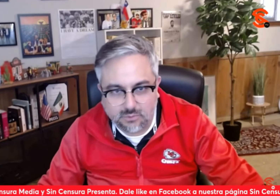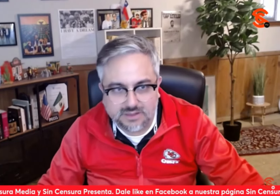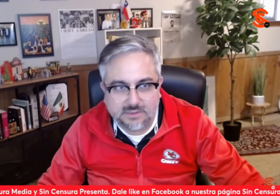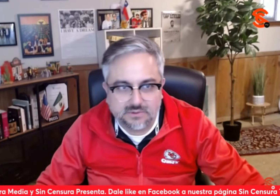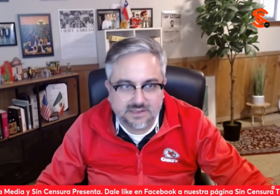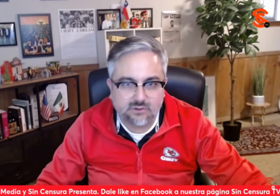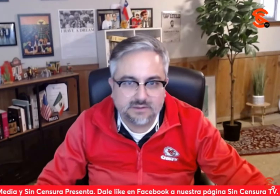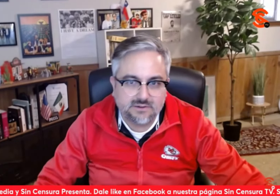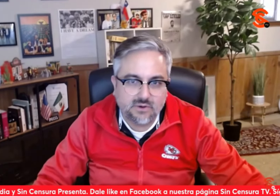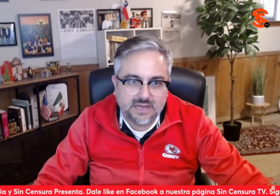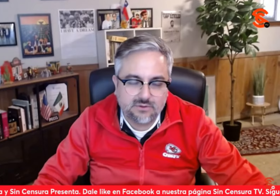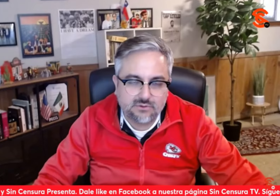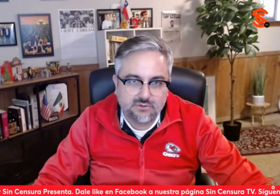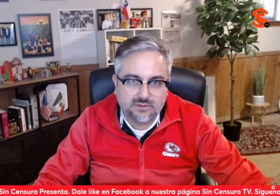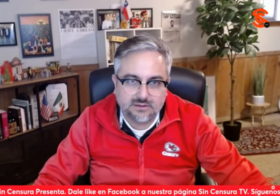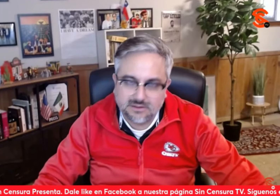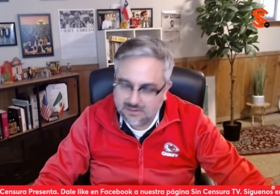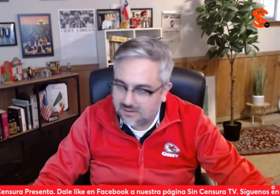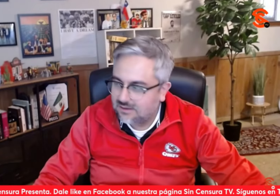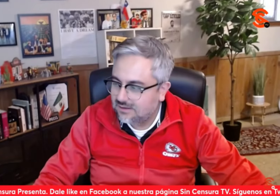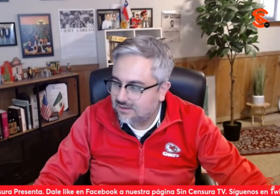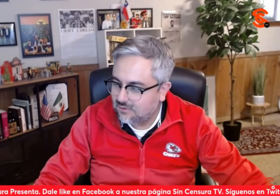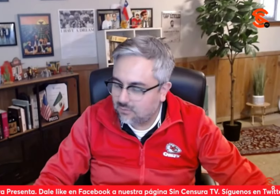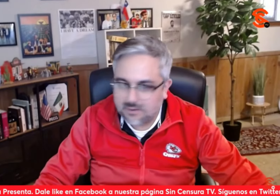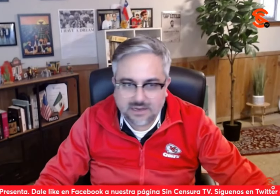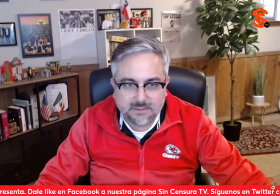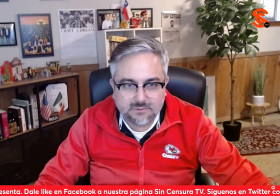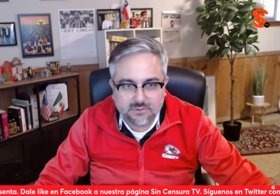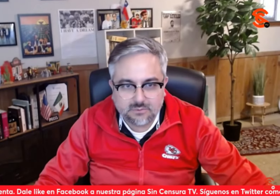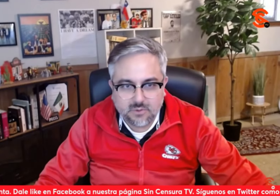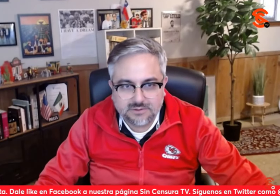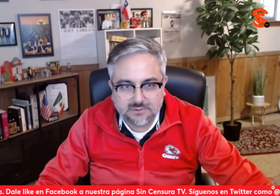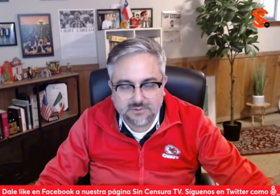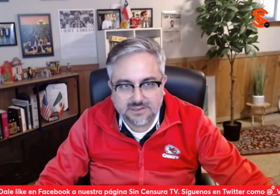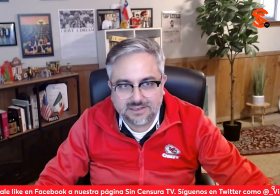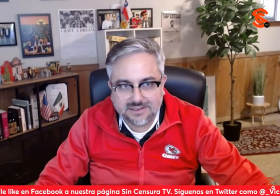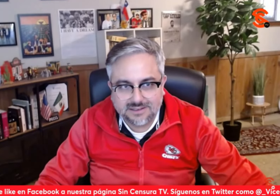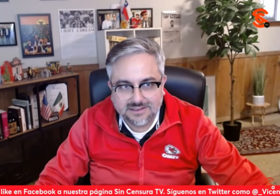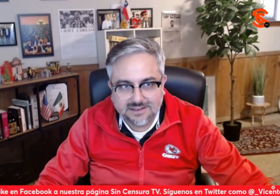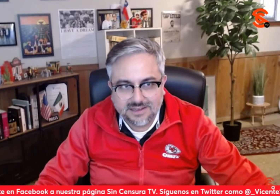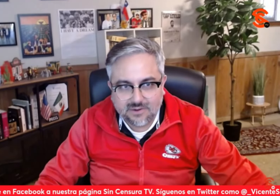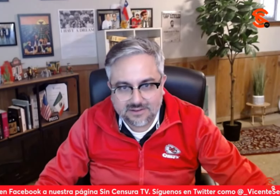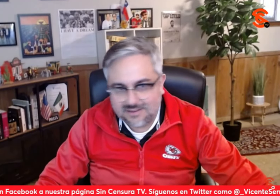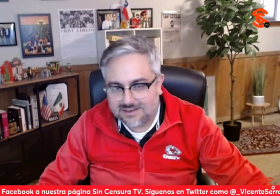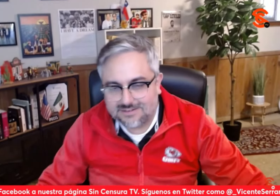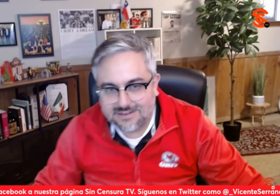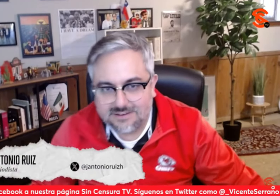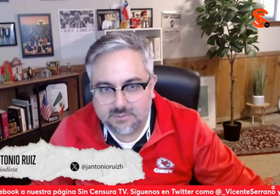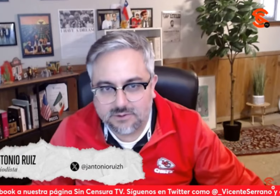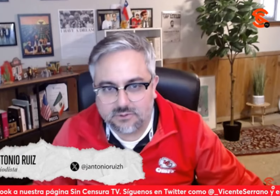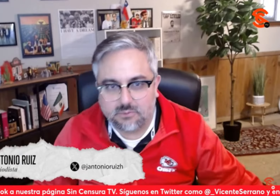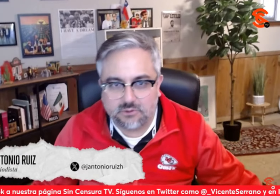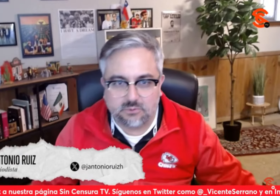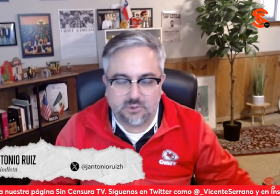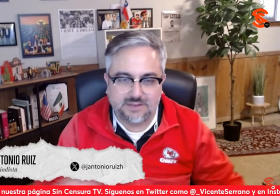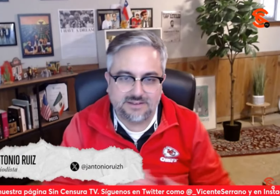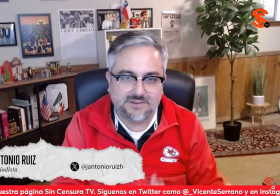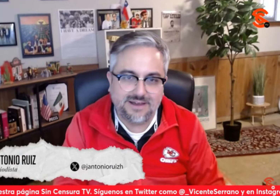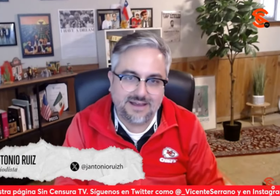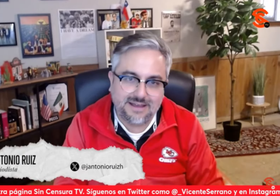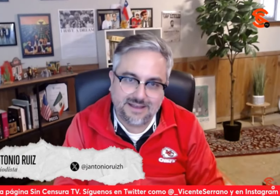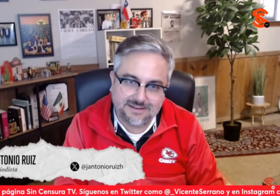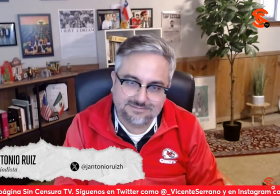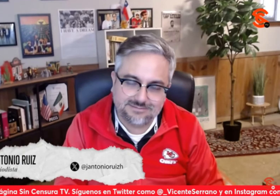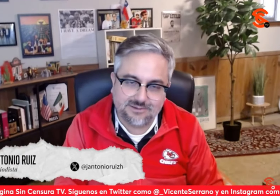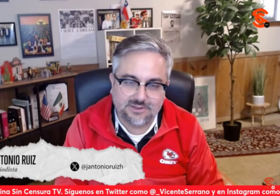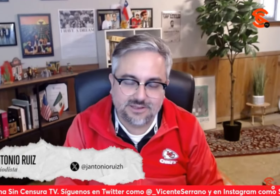comunicación corporativo. Dicen que los más enojados son los que no pagaban sus impuestos y que ahora quieren seguir sin pagar sus impuestos, pero que les he